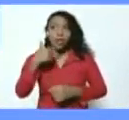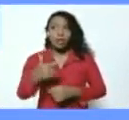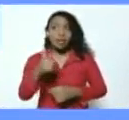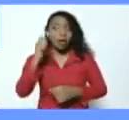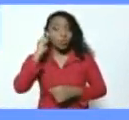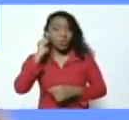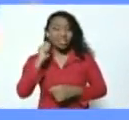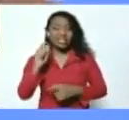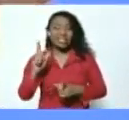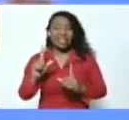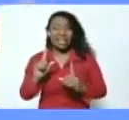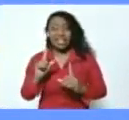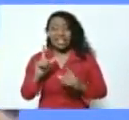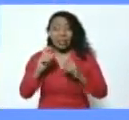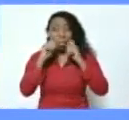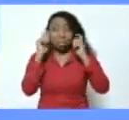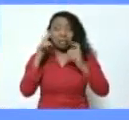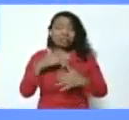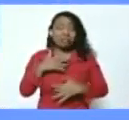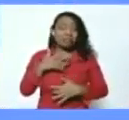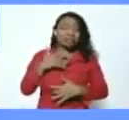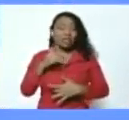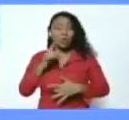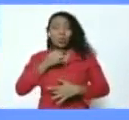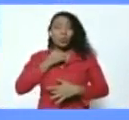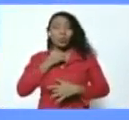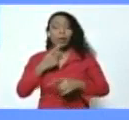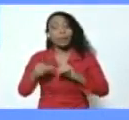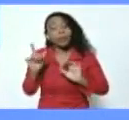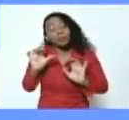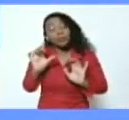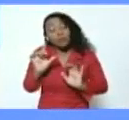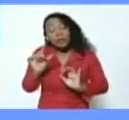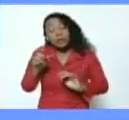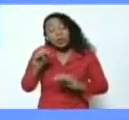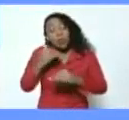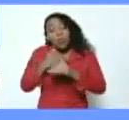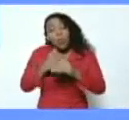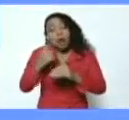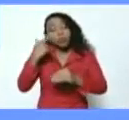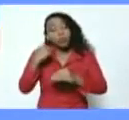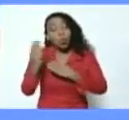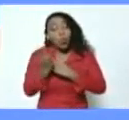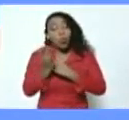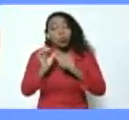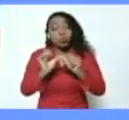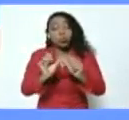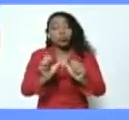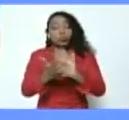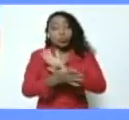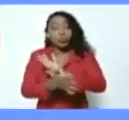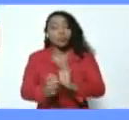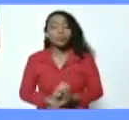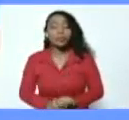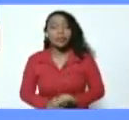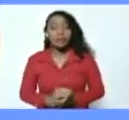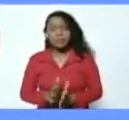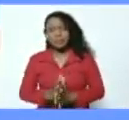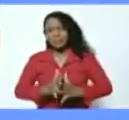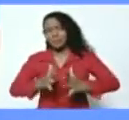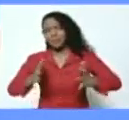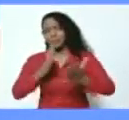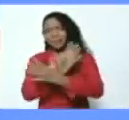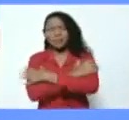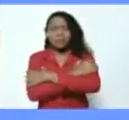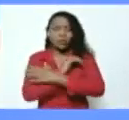es incómodo andar así, pero hay que acostumbrarse, ¿verdad? Tenemos que seguirnos cuidando mucho. Un gran abrazo para todos